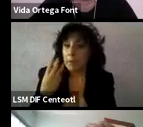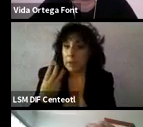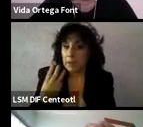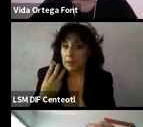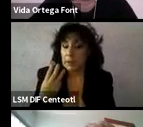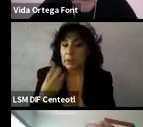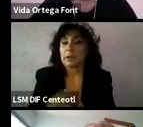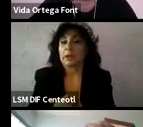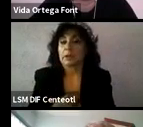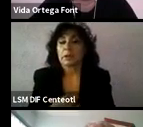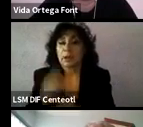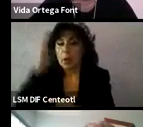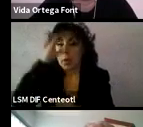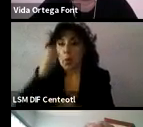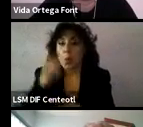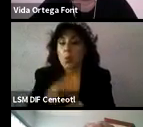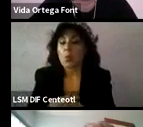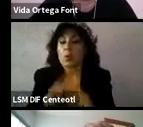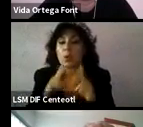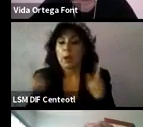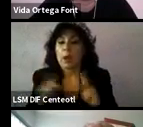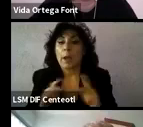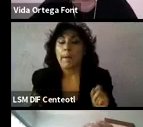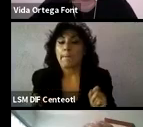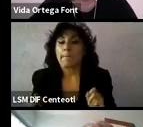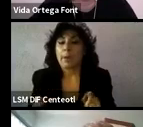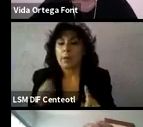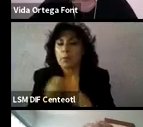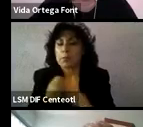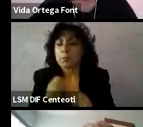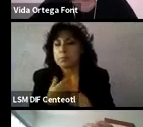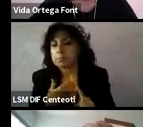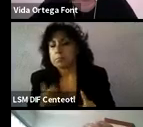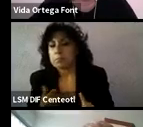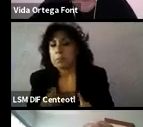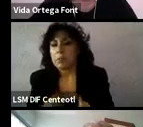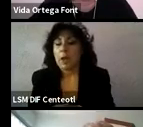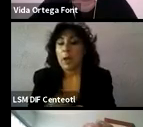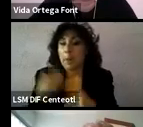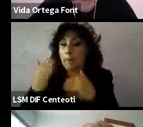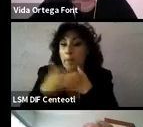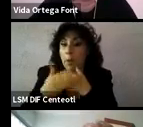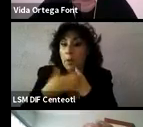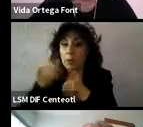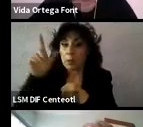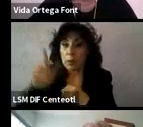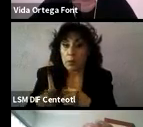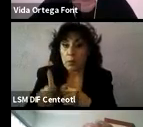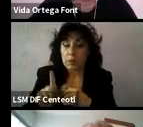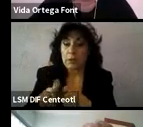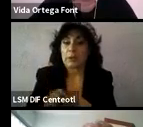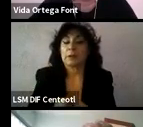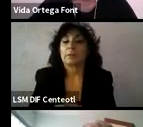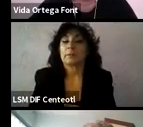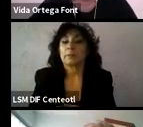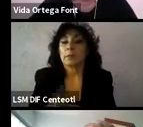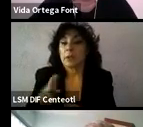de México, el próximo lunes 18 de enero de 2021, igual a las 11 de la